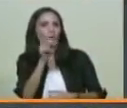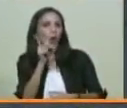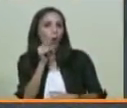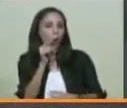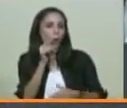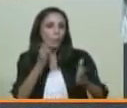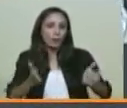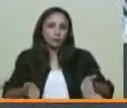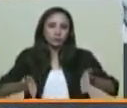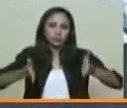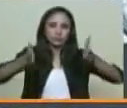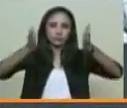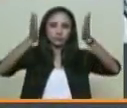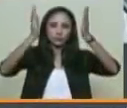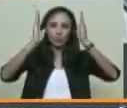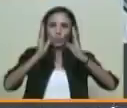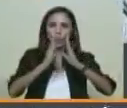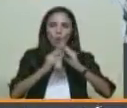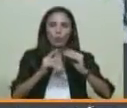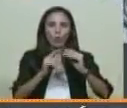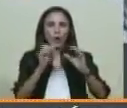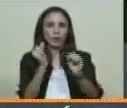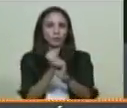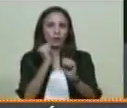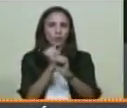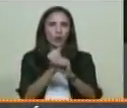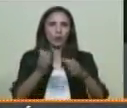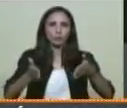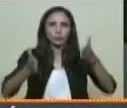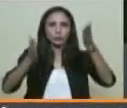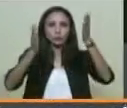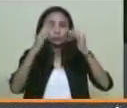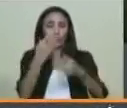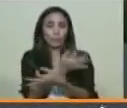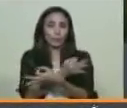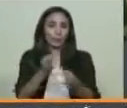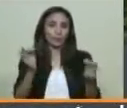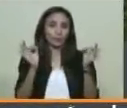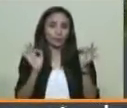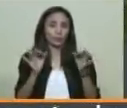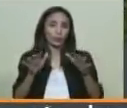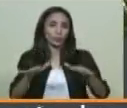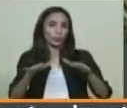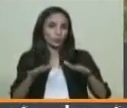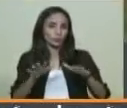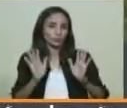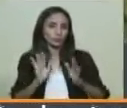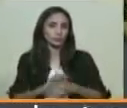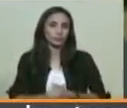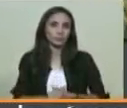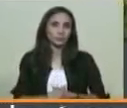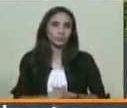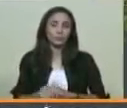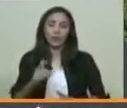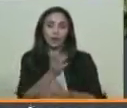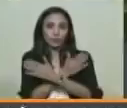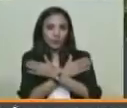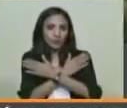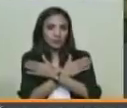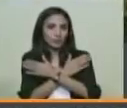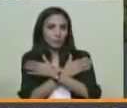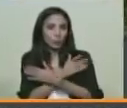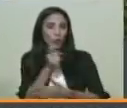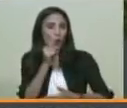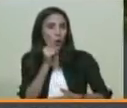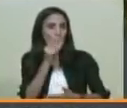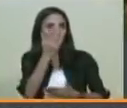figura, la obra escultórica de Gardeliano, para la que nosotros tenemos que felicitar